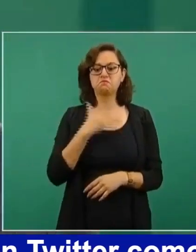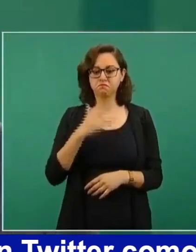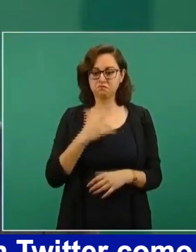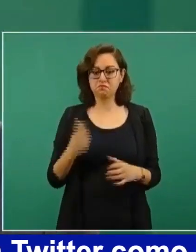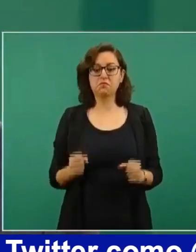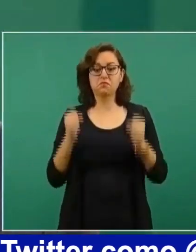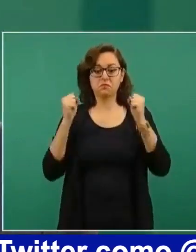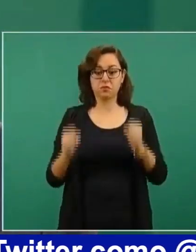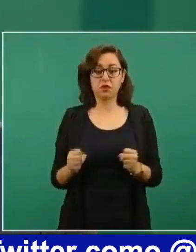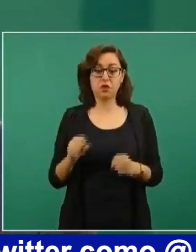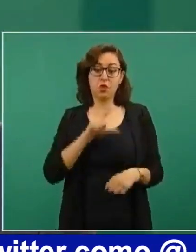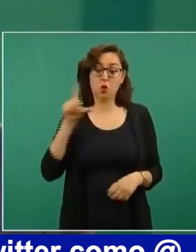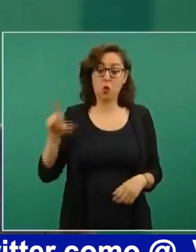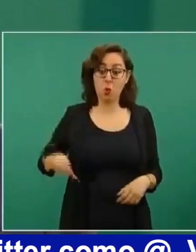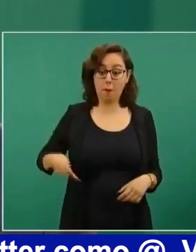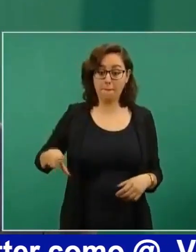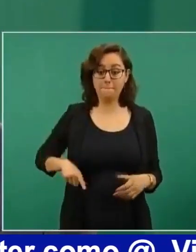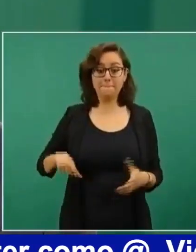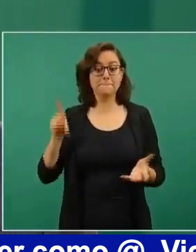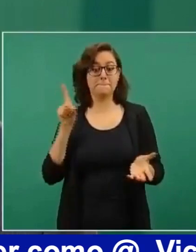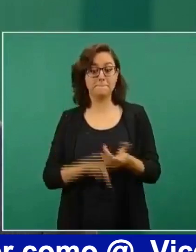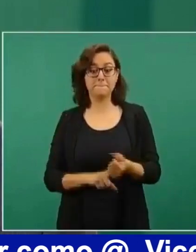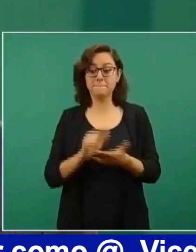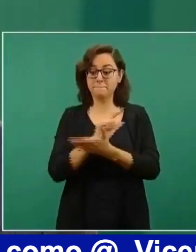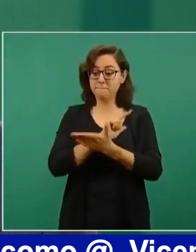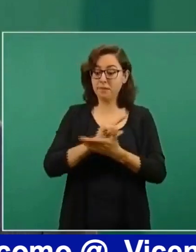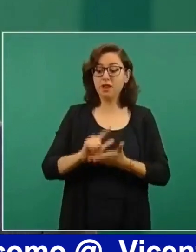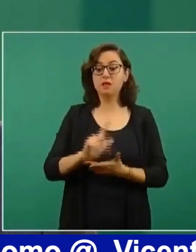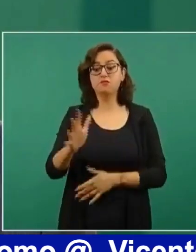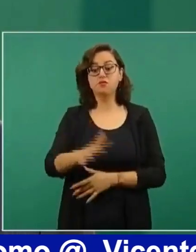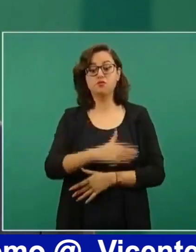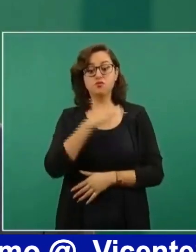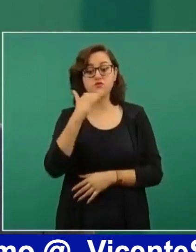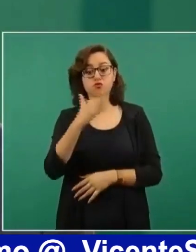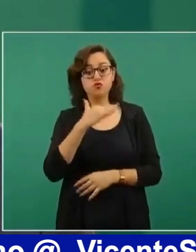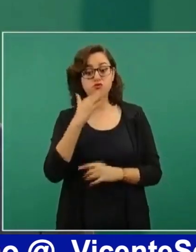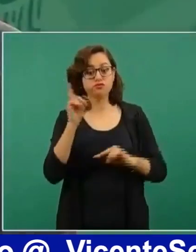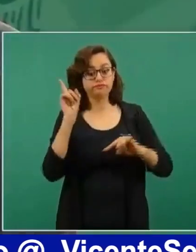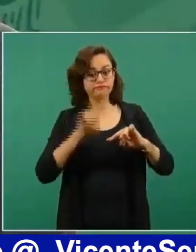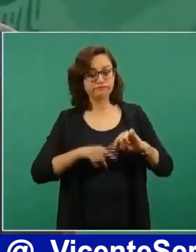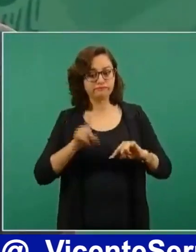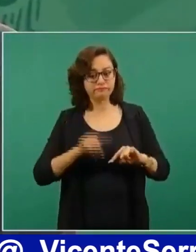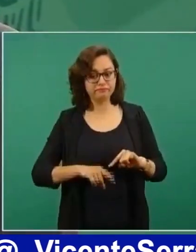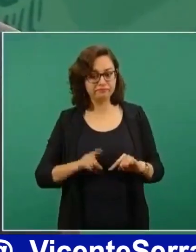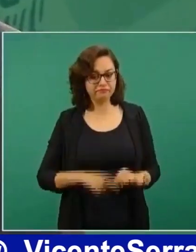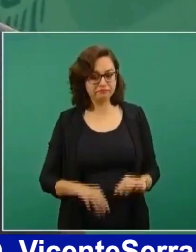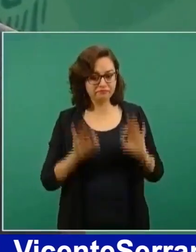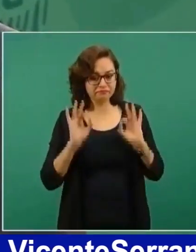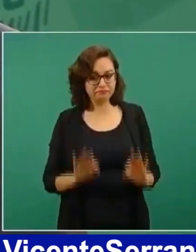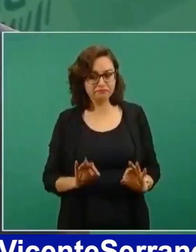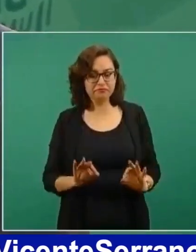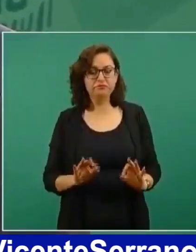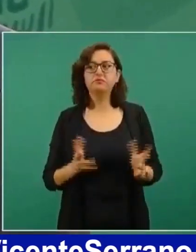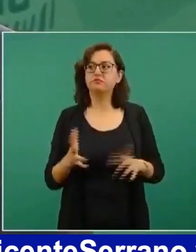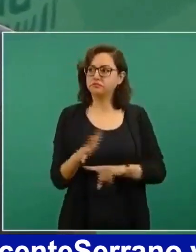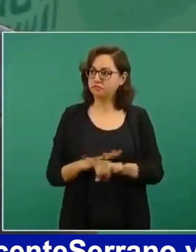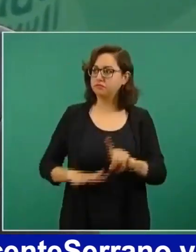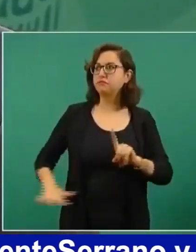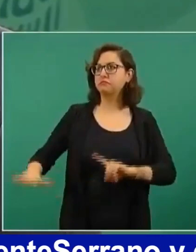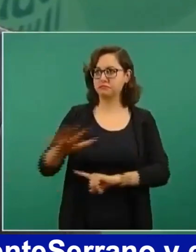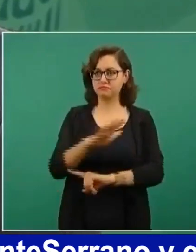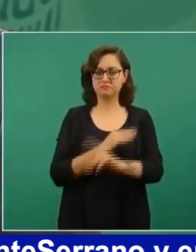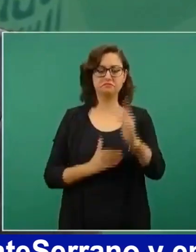purificando la vida pública, acabando con la corrupción y con la impunidad, vamos a tener una sociedad